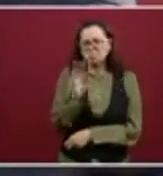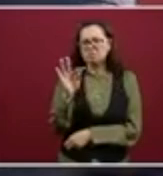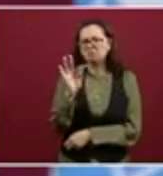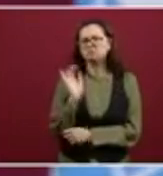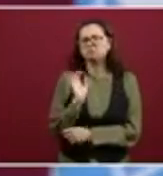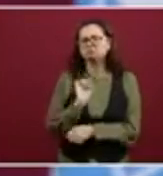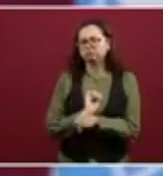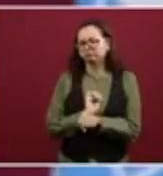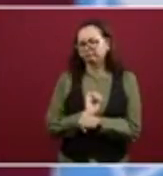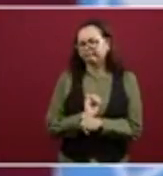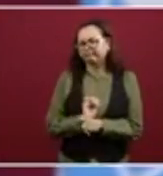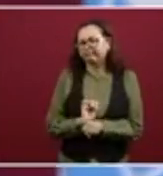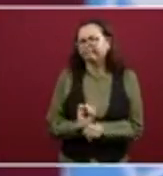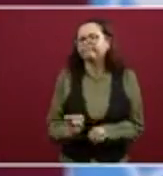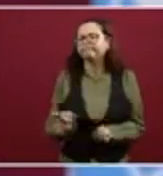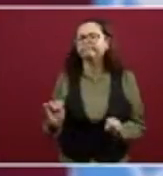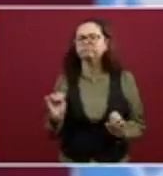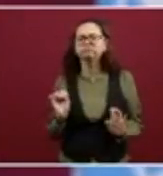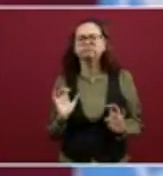a